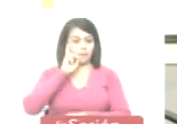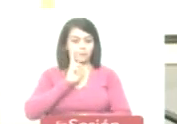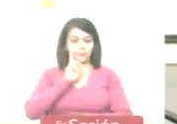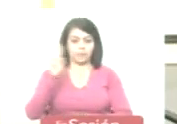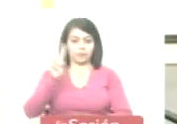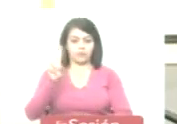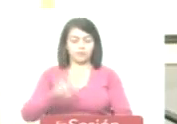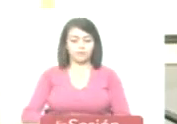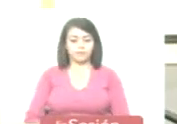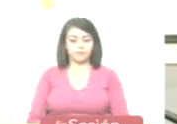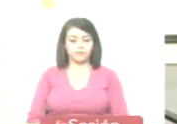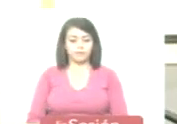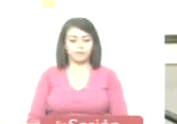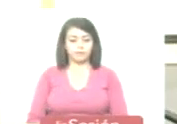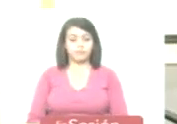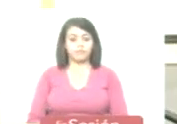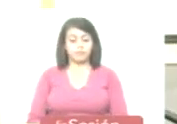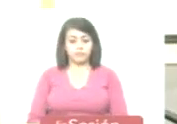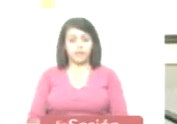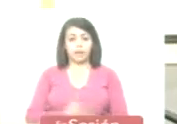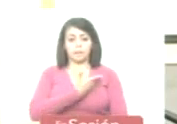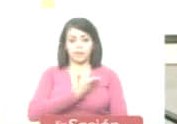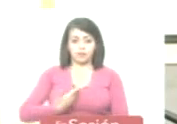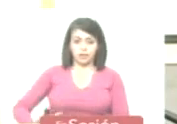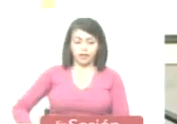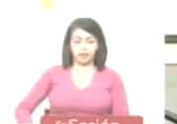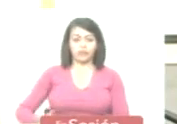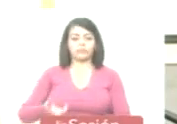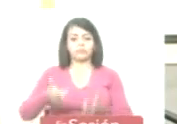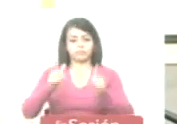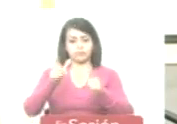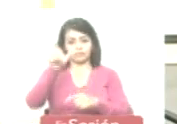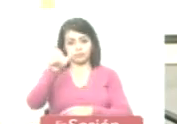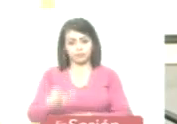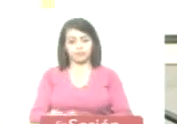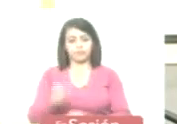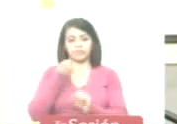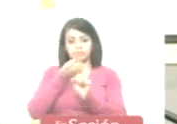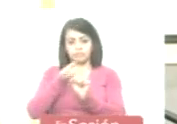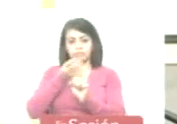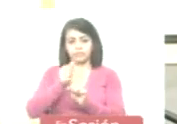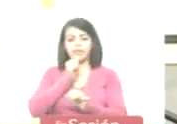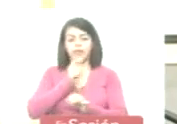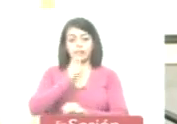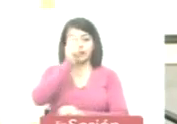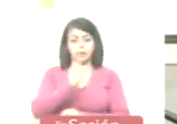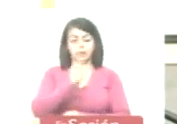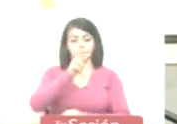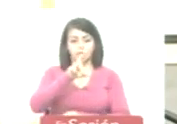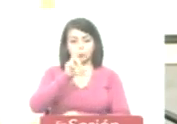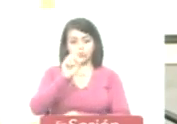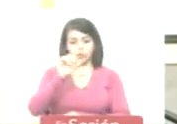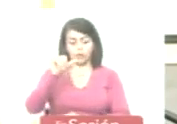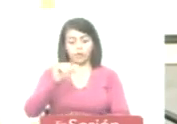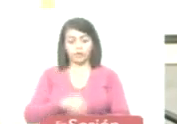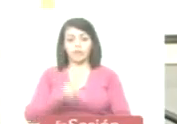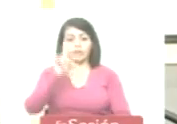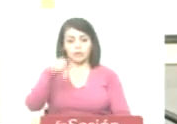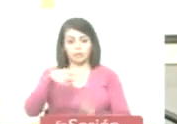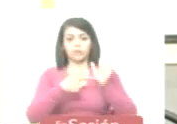República Bolivariana de Venezuela. El presidente otorgó el derecho de palabra al diputado Roy Daza,